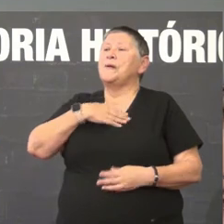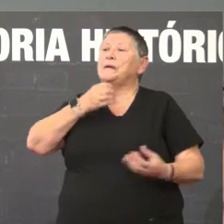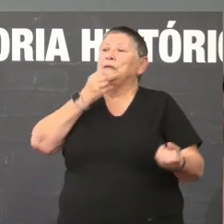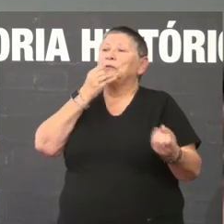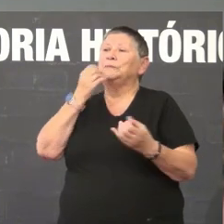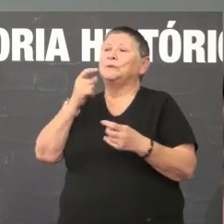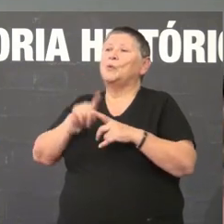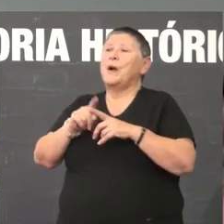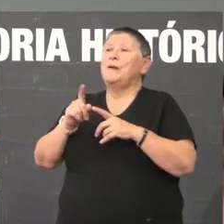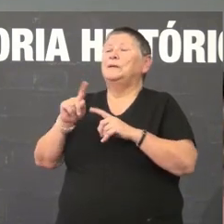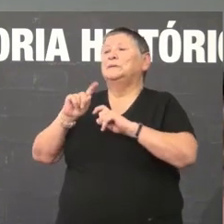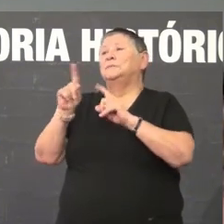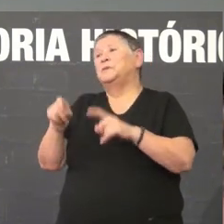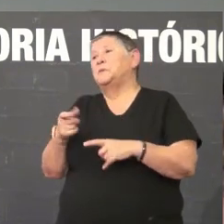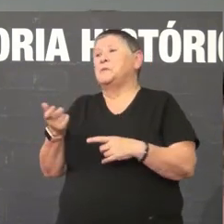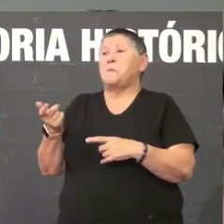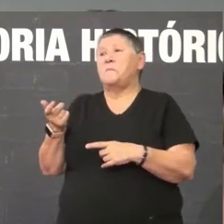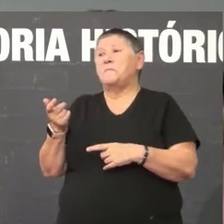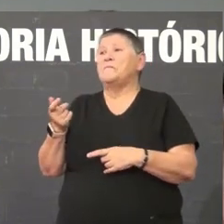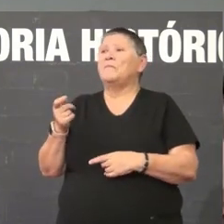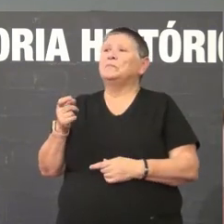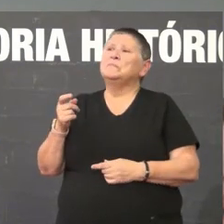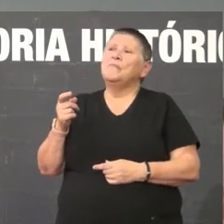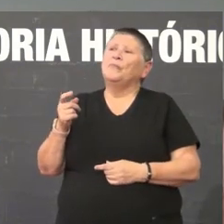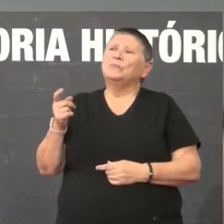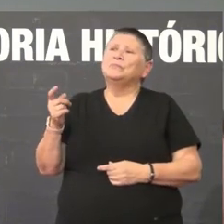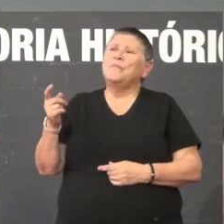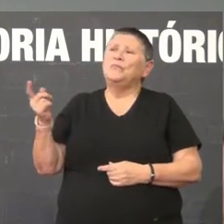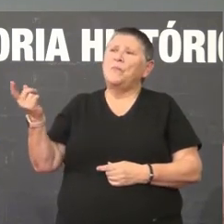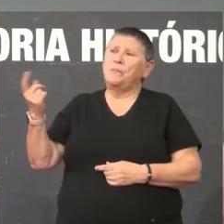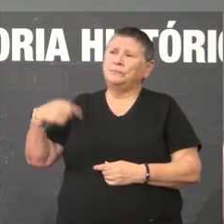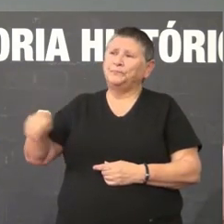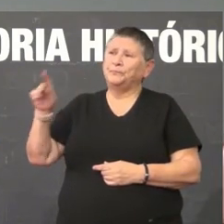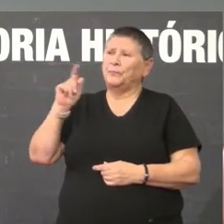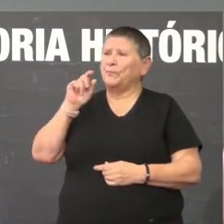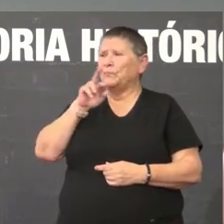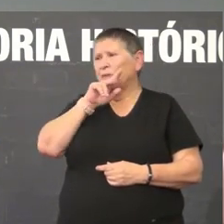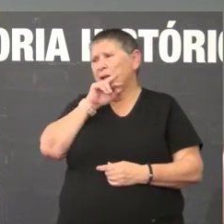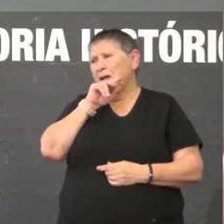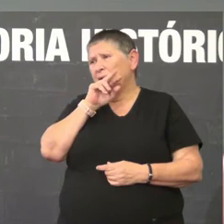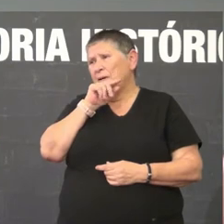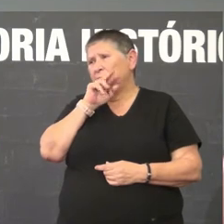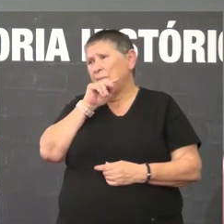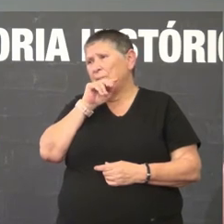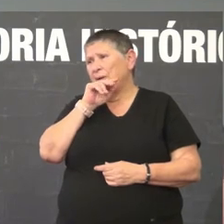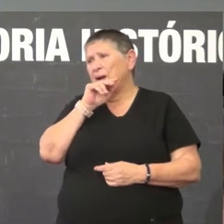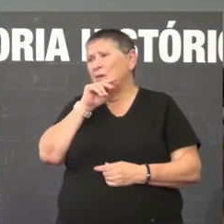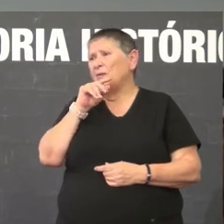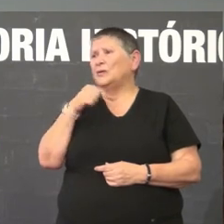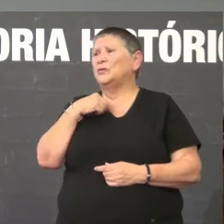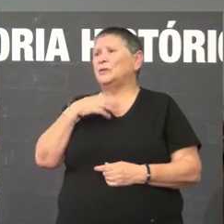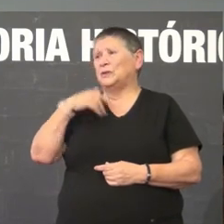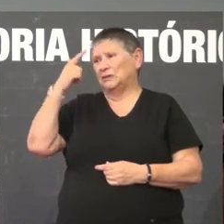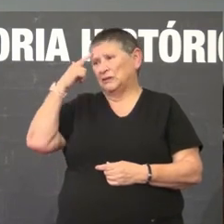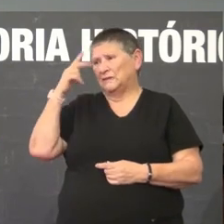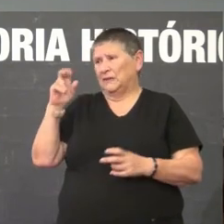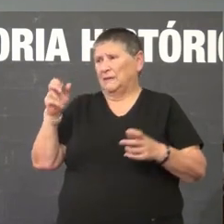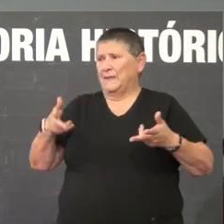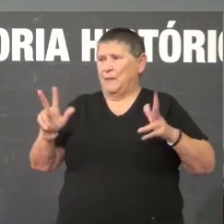pregunta un poco para los tres, quizás más que sobre la palabra plural, me pregunto sobre democracia, ¿no?